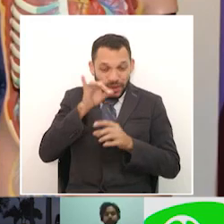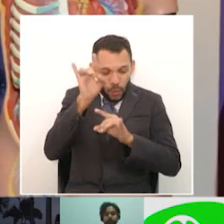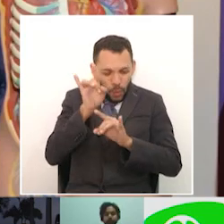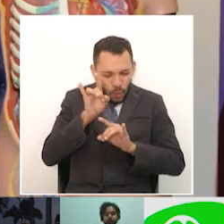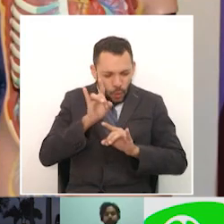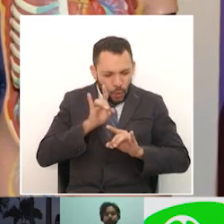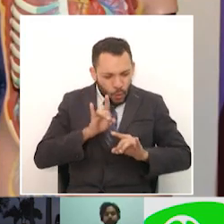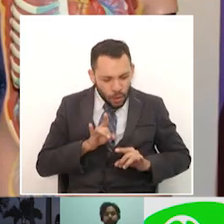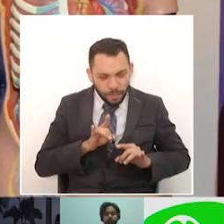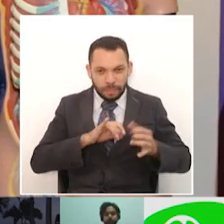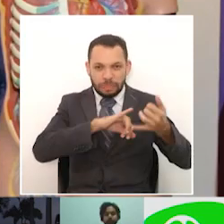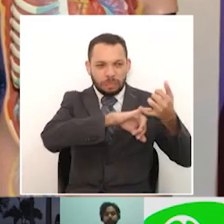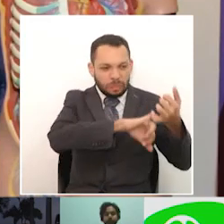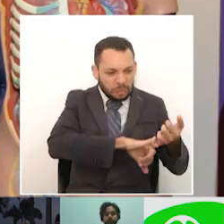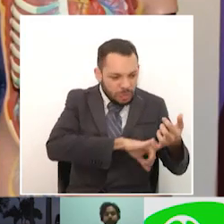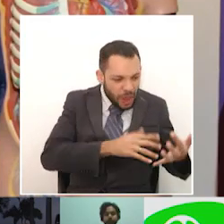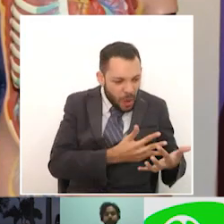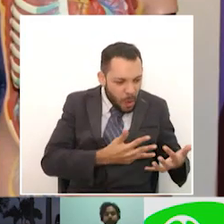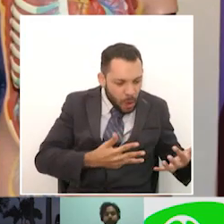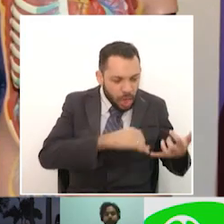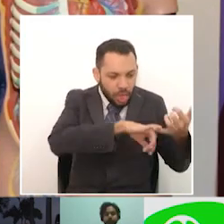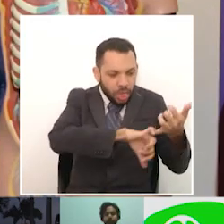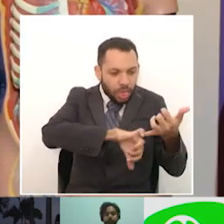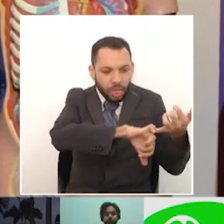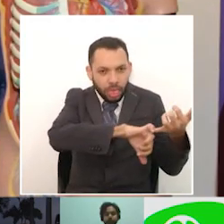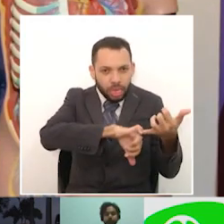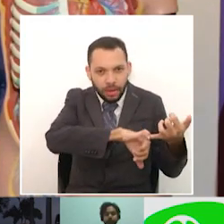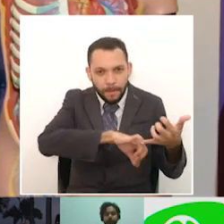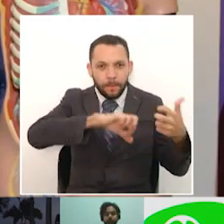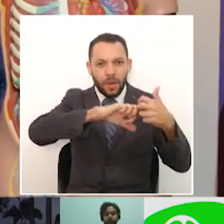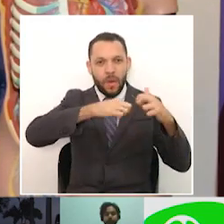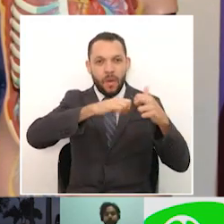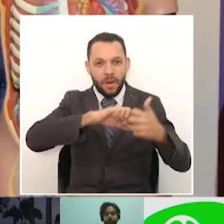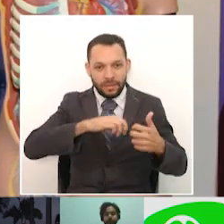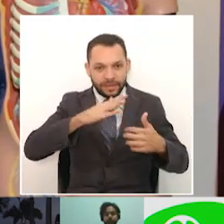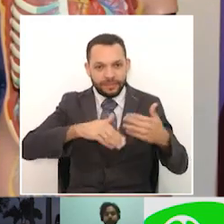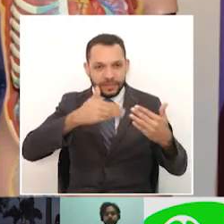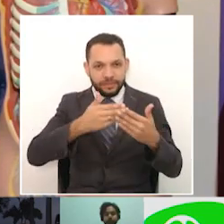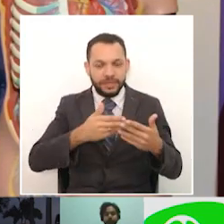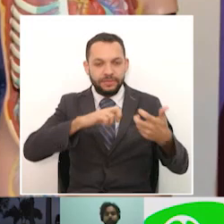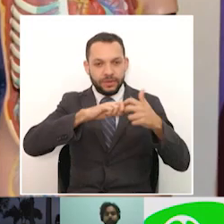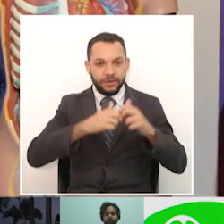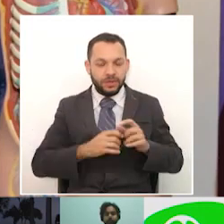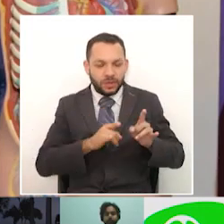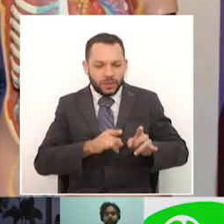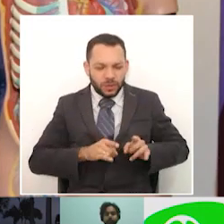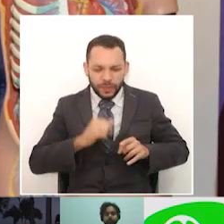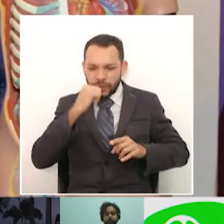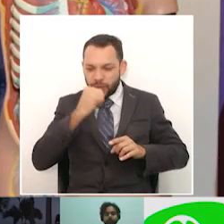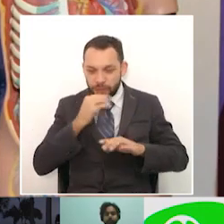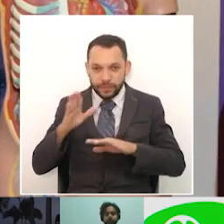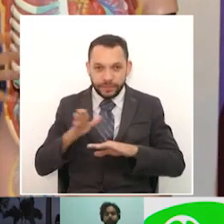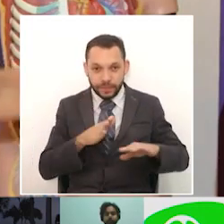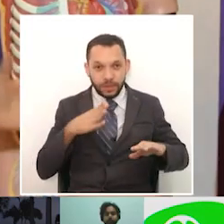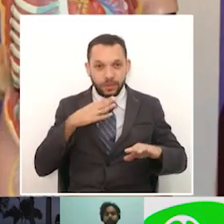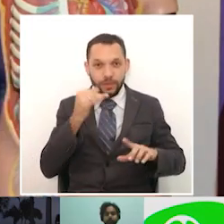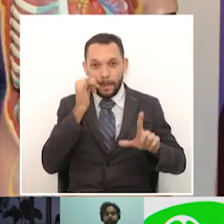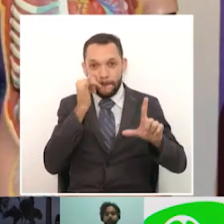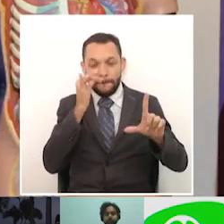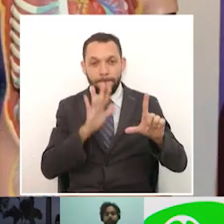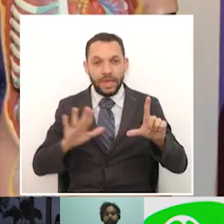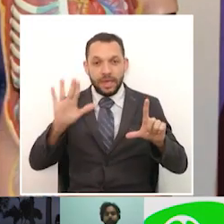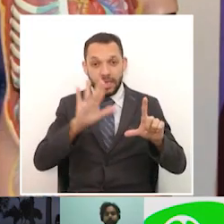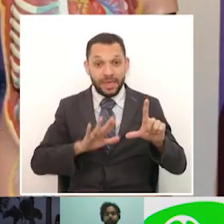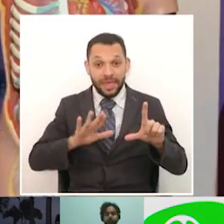tantas cosas nos genera una cantidad de sufrimiento. Queremos compartir con ustedes unos videos de este lugar donde mi papá tuvo